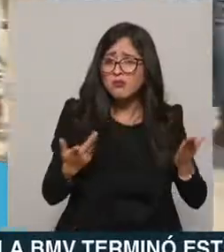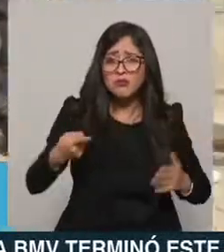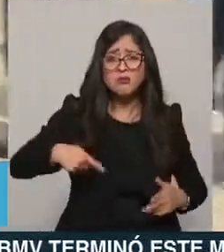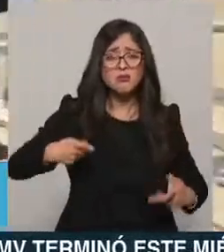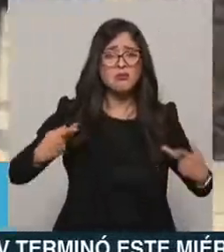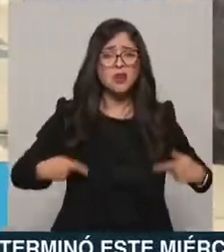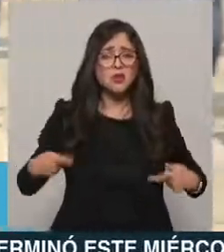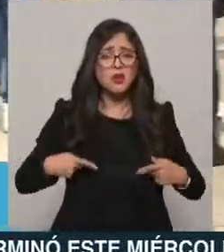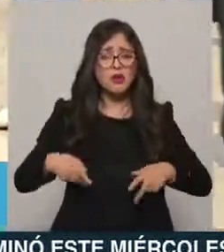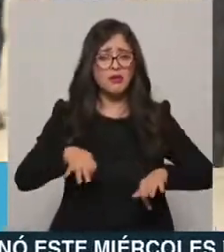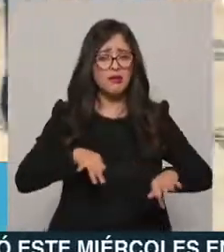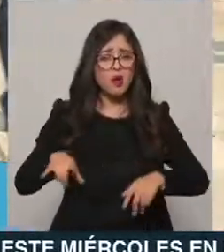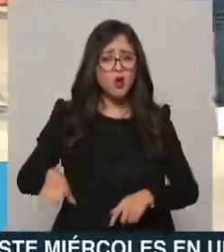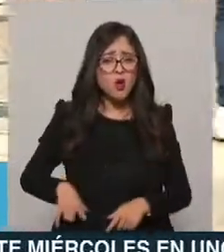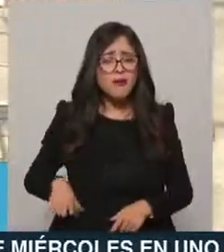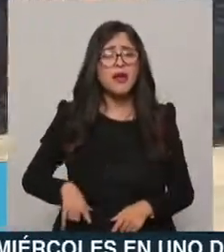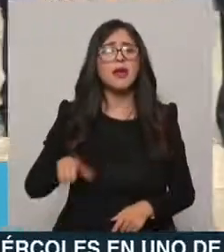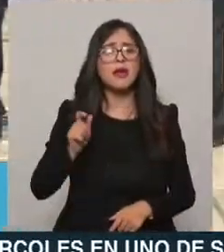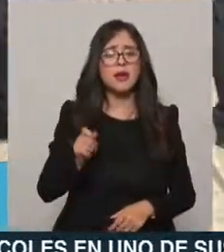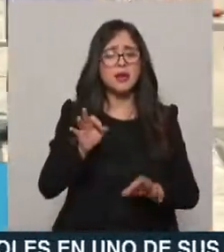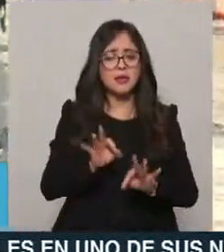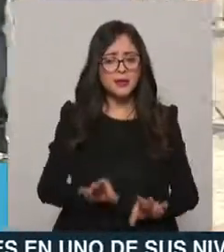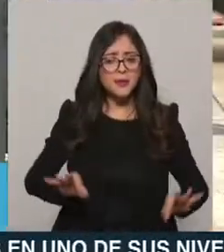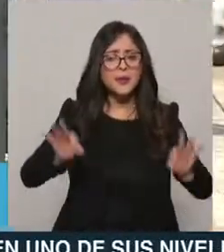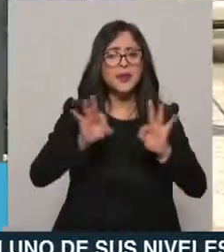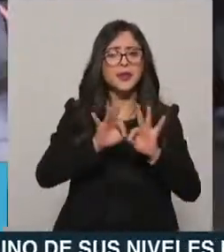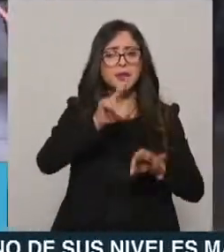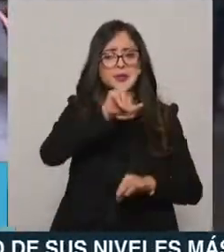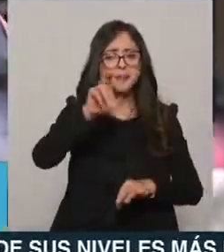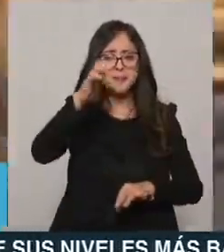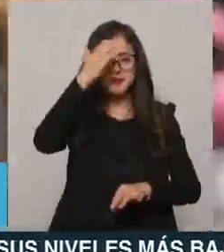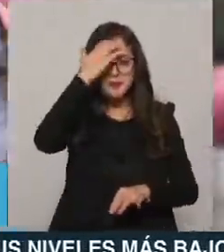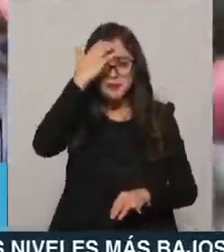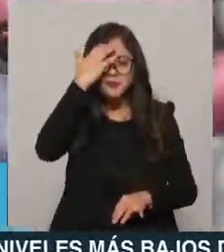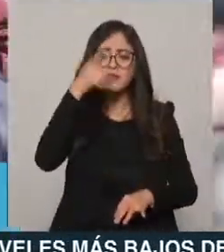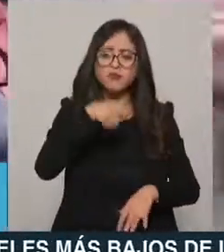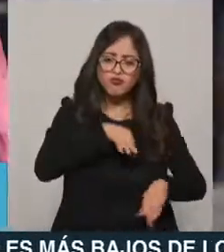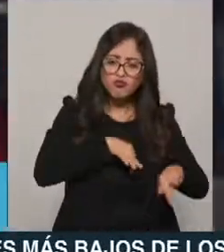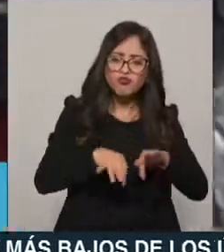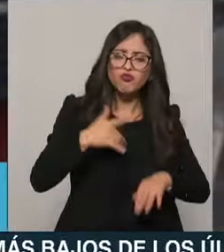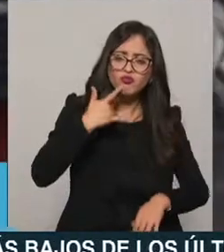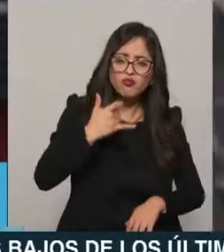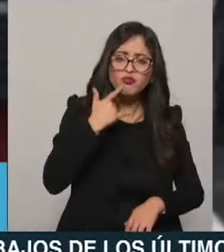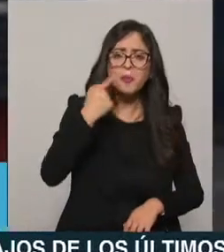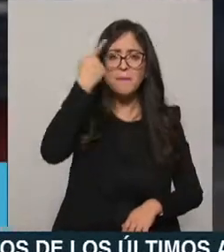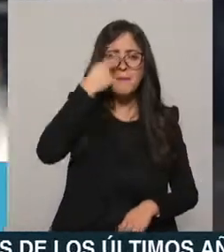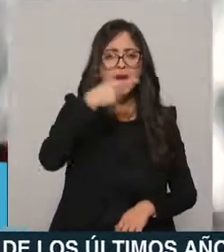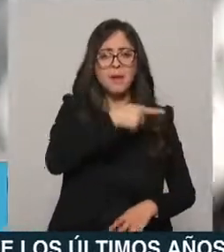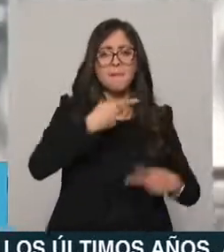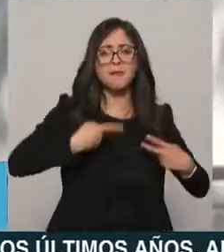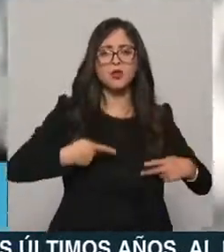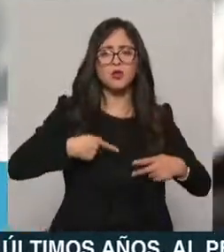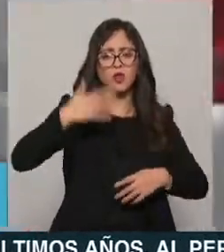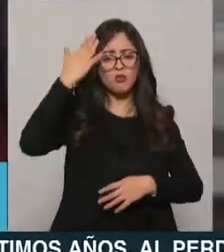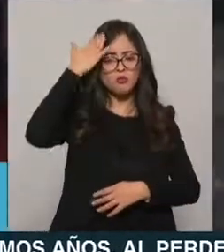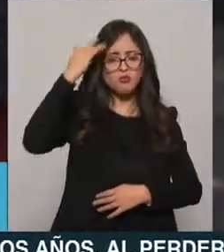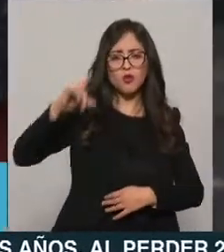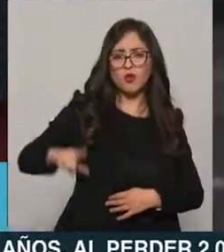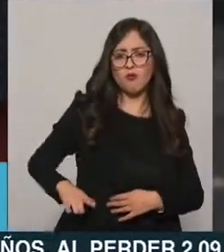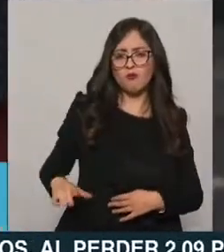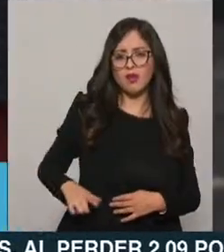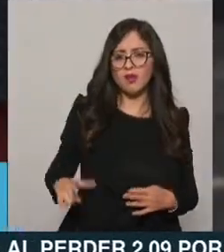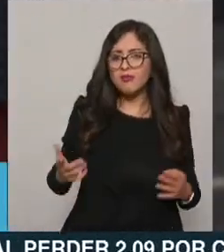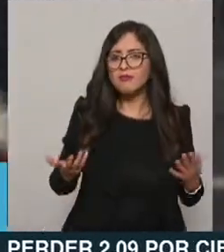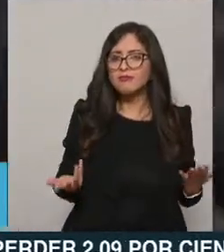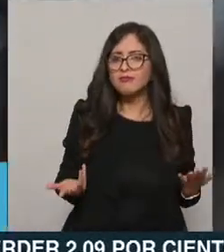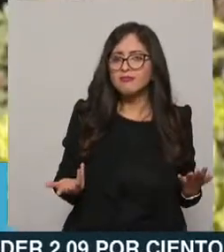realidad reconocerlo y ponerse a trabajar debería ser algo positivo para quien gobierna, ¿no? Y tenemos que, por eso le digo,